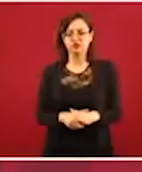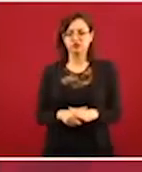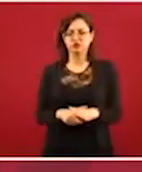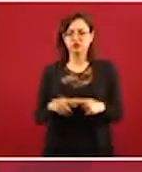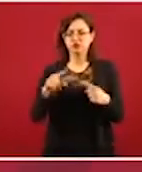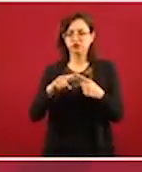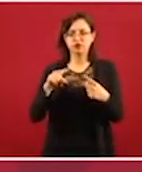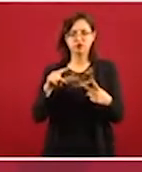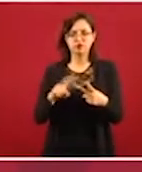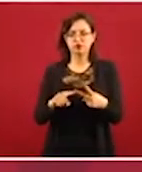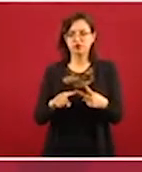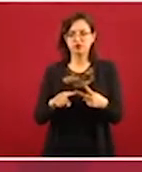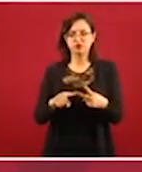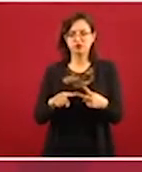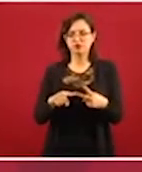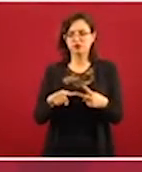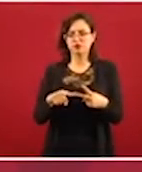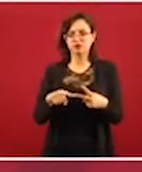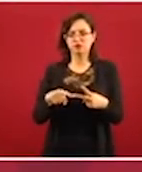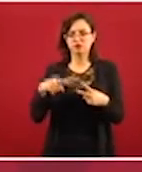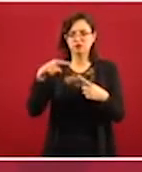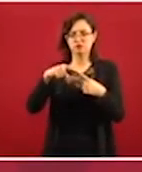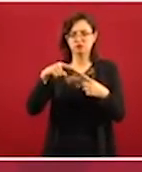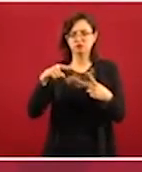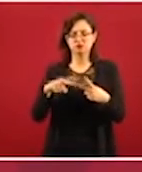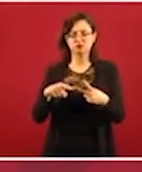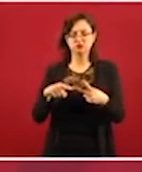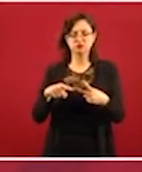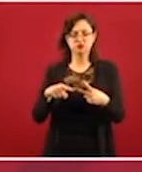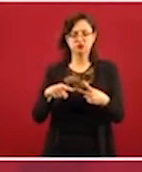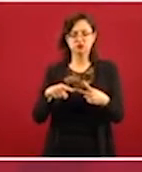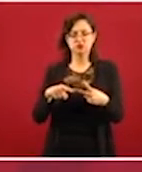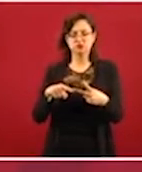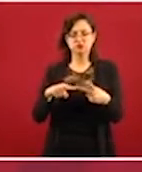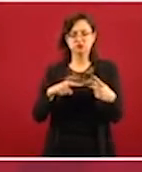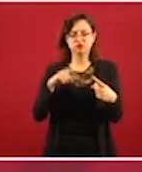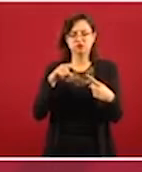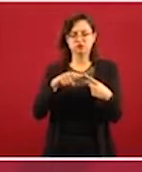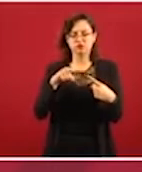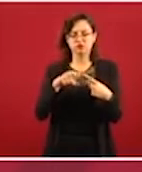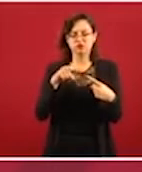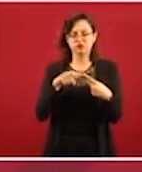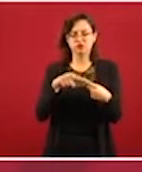son dos etapas, ¿no? Una, el que